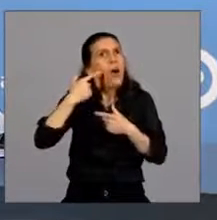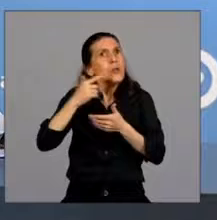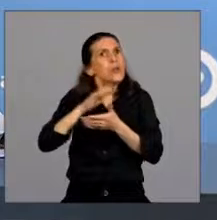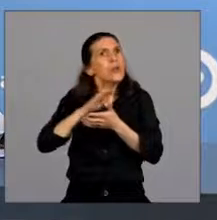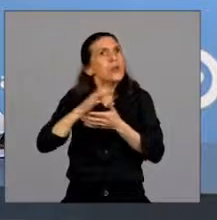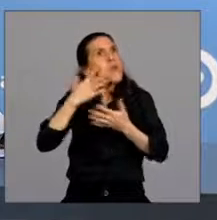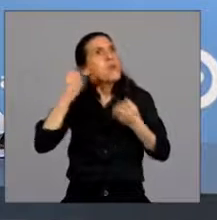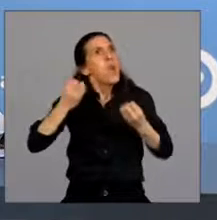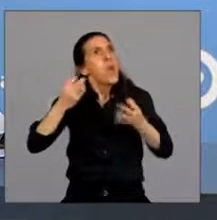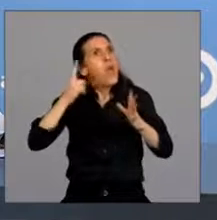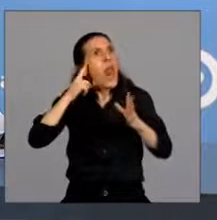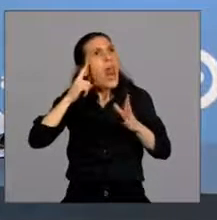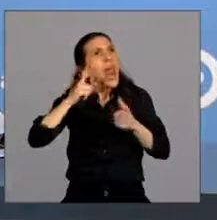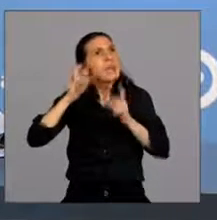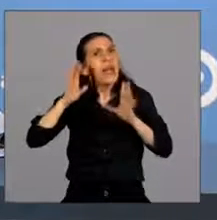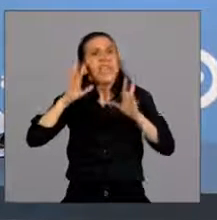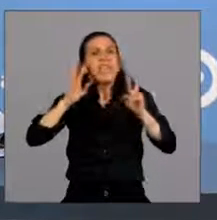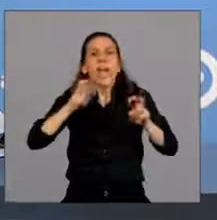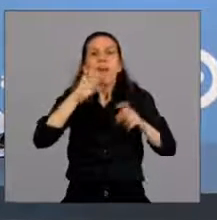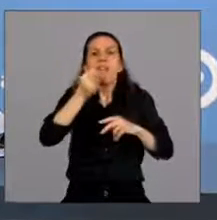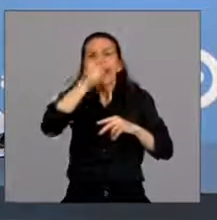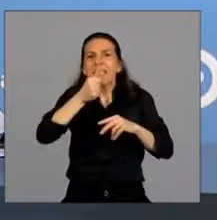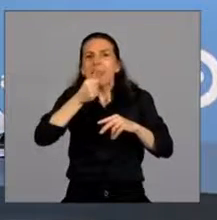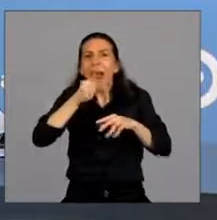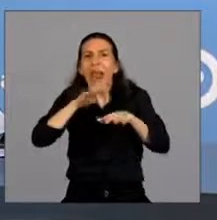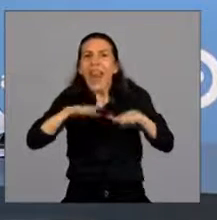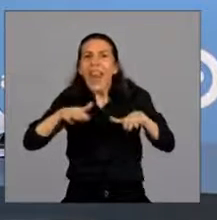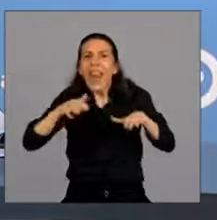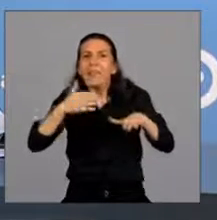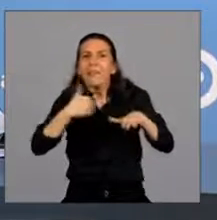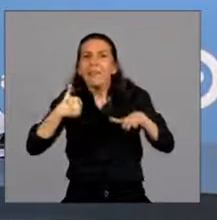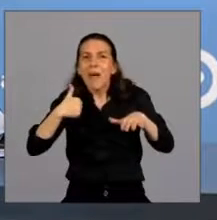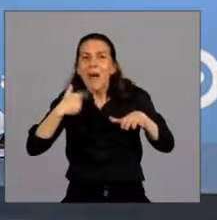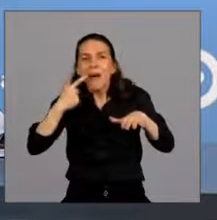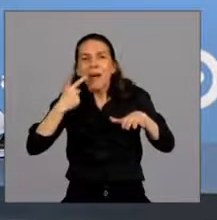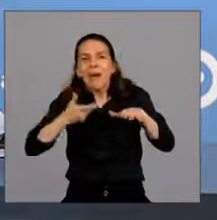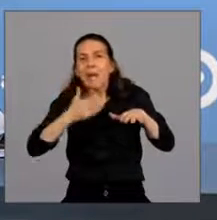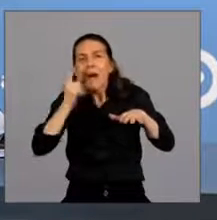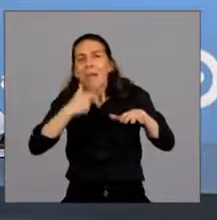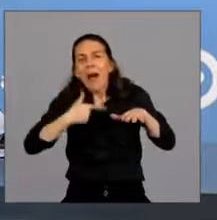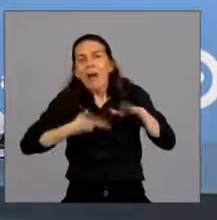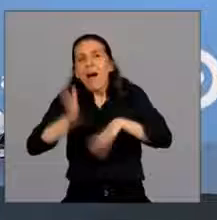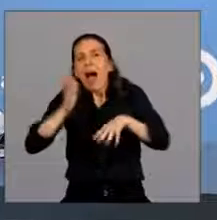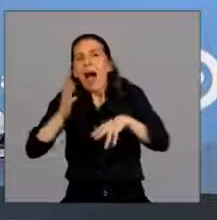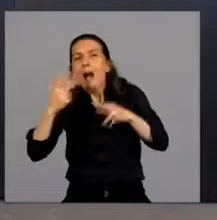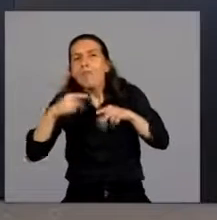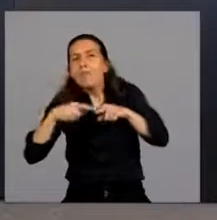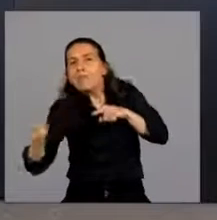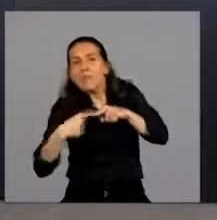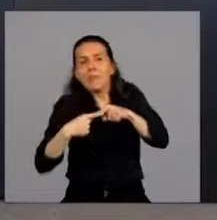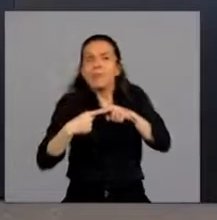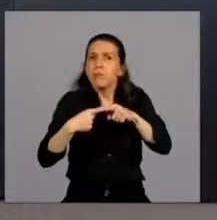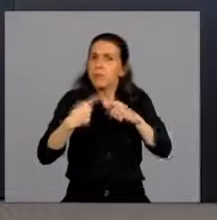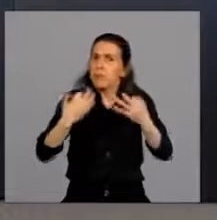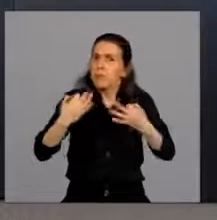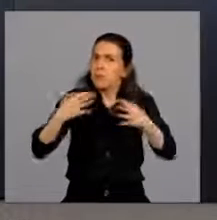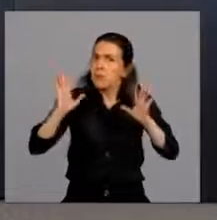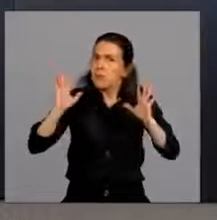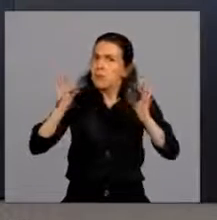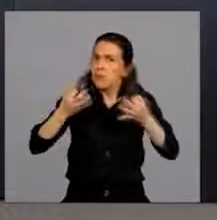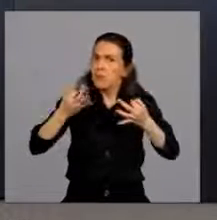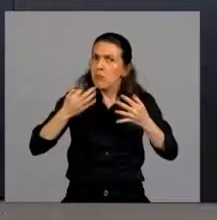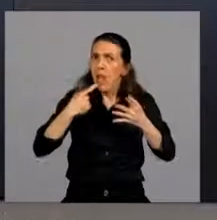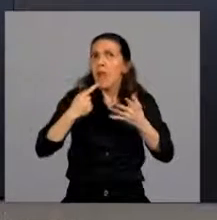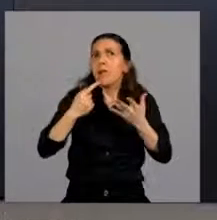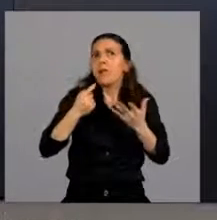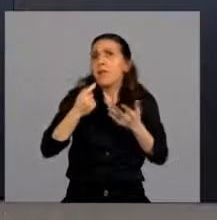fines de semana. Y yo, debo reconocer, tenía alguna precaución. Tuvimos una buena experiencia. Incluso el primero, que casi